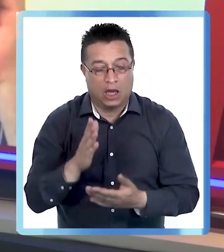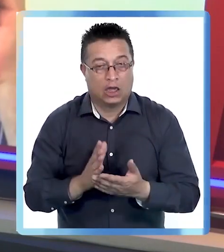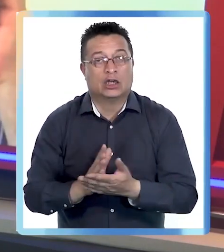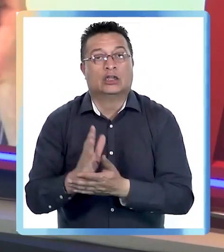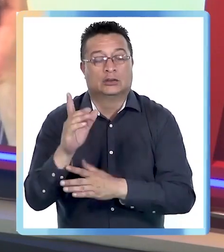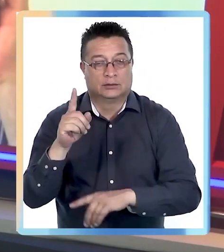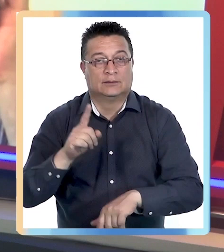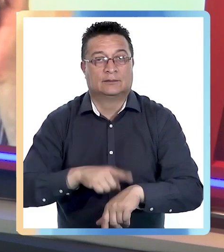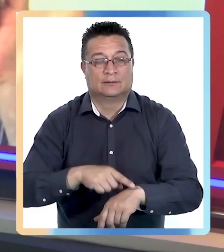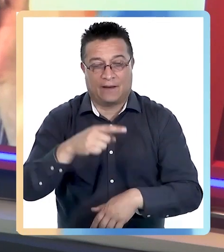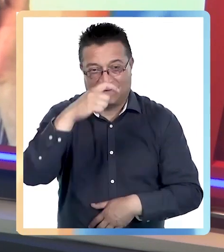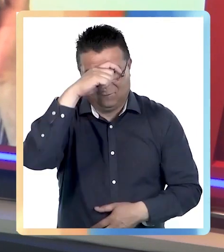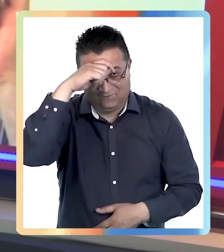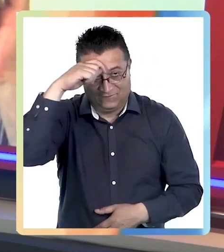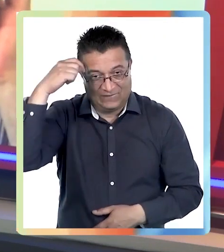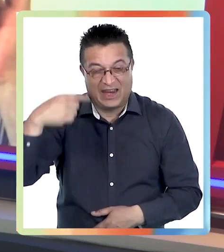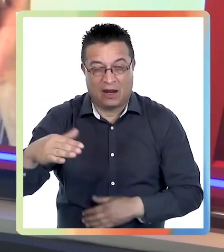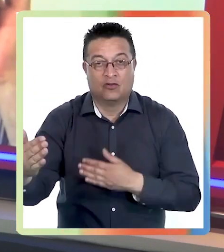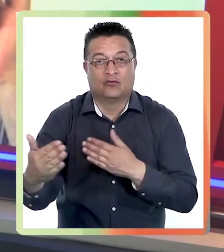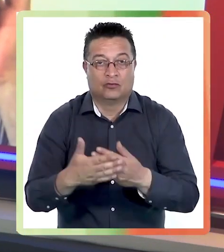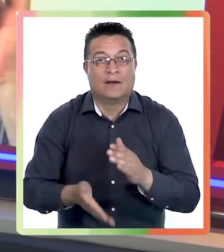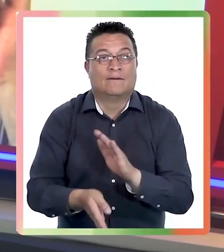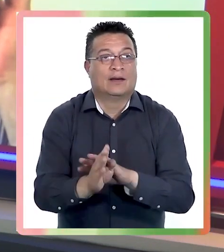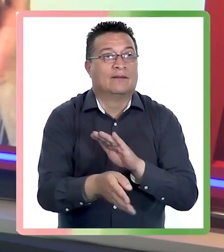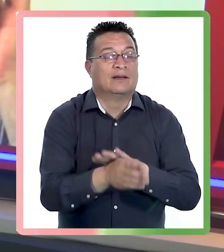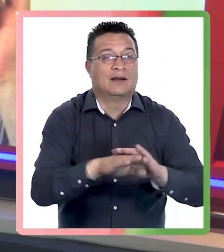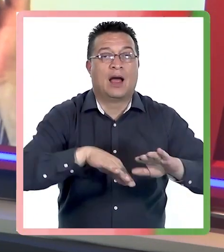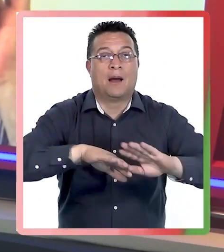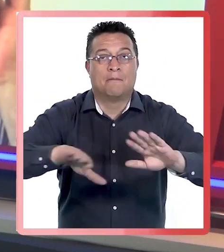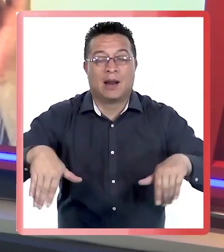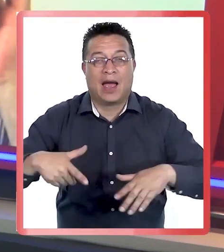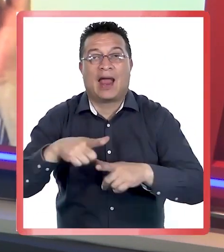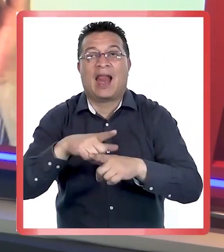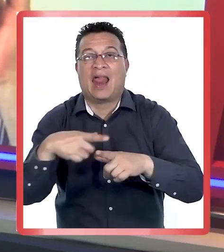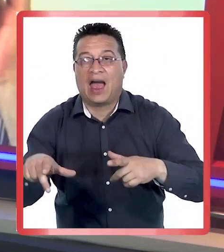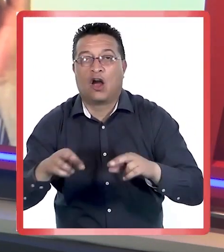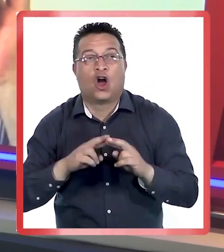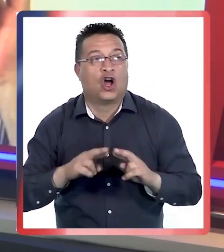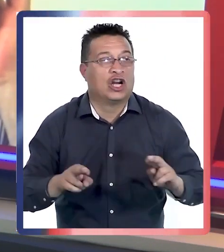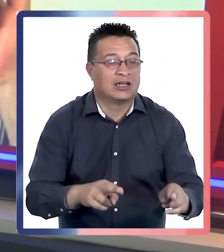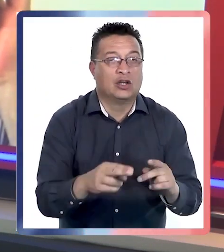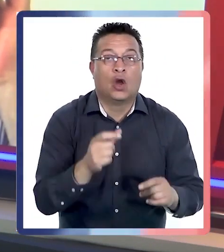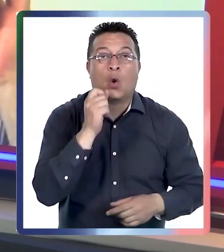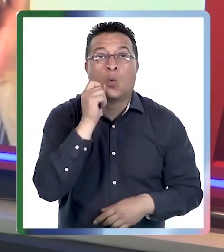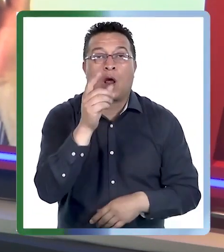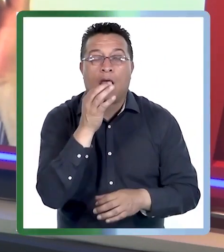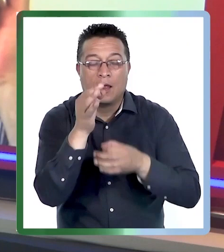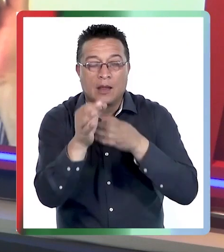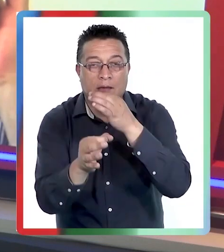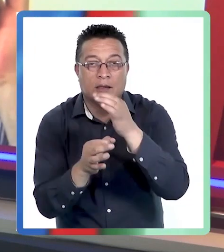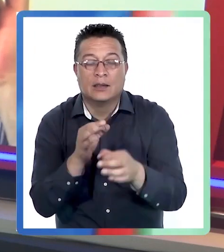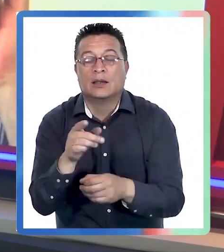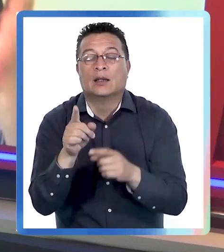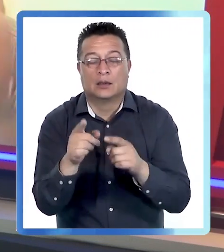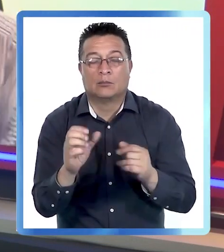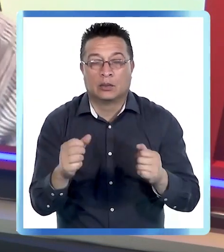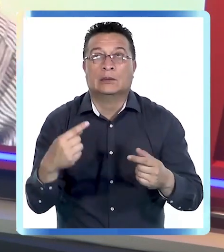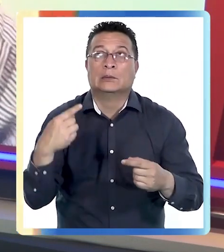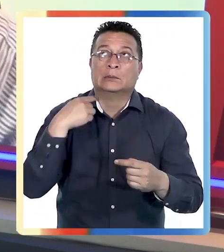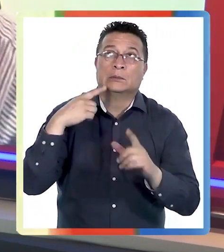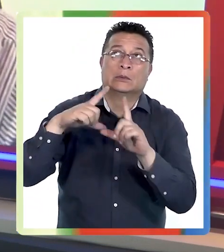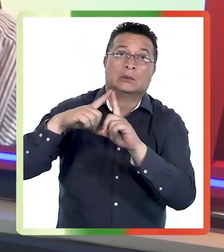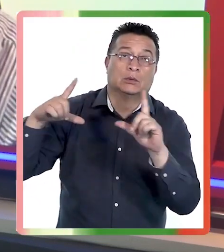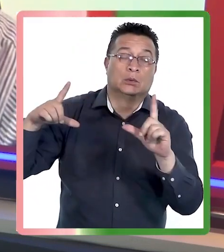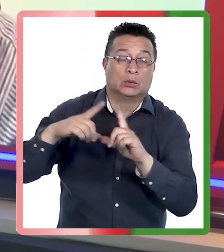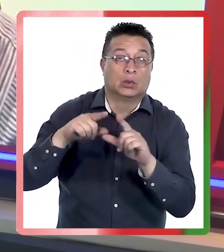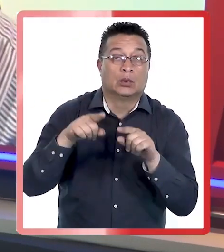la temporada veraniega, que la gente ya empieza a ir a la playa, empieza a ir a los lagos, a los ríos. ¿Cuál es la recomendación para esas personas que se exponen